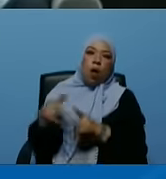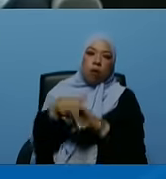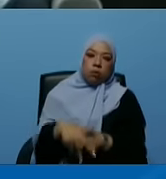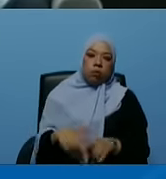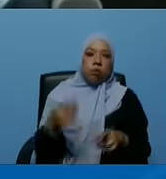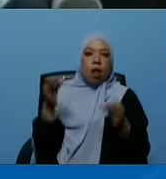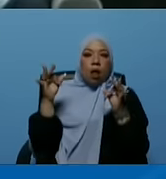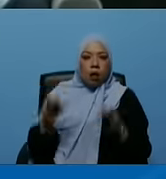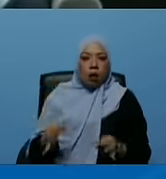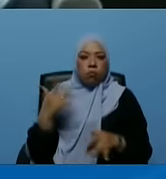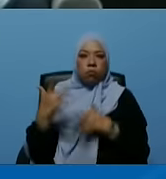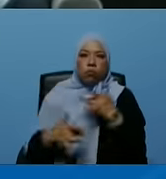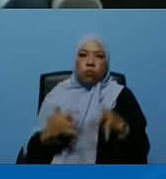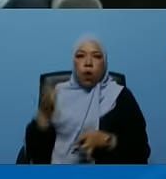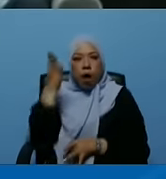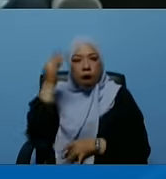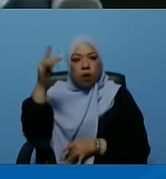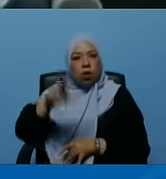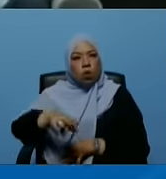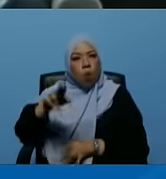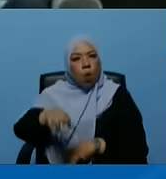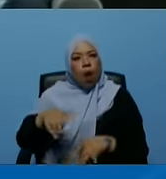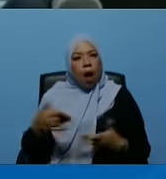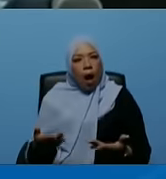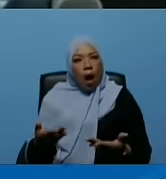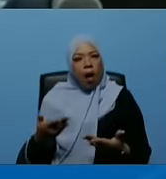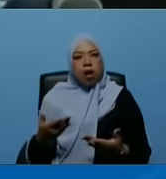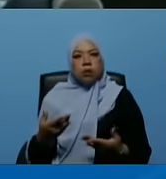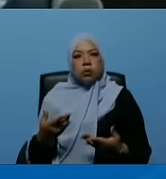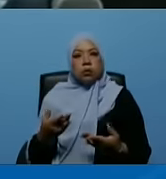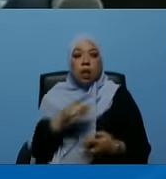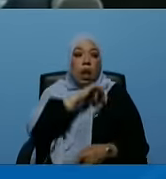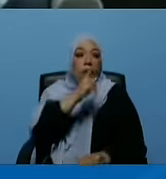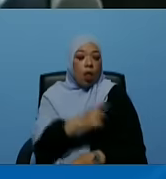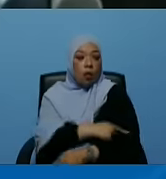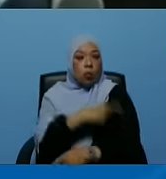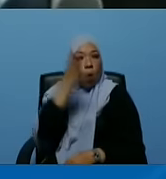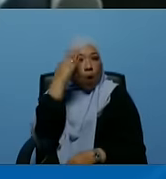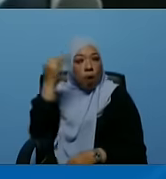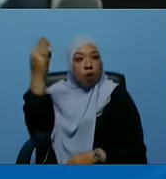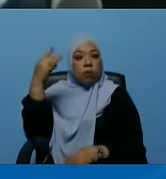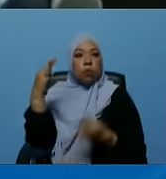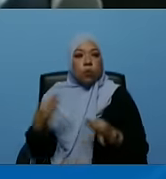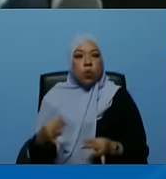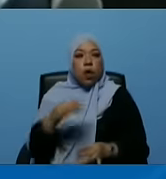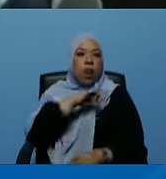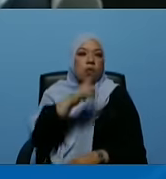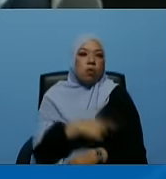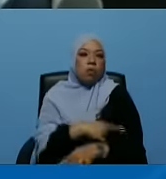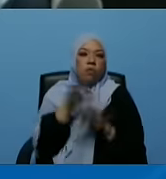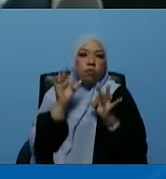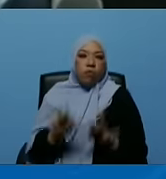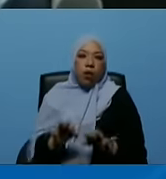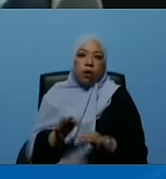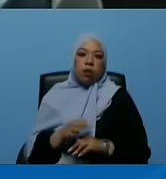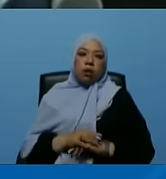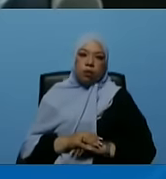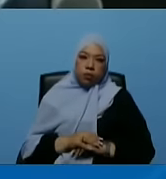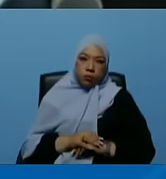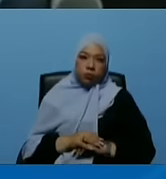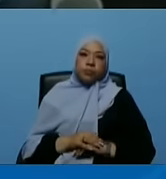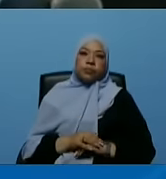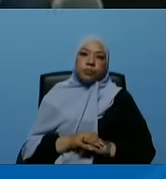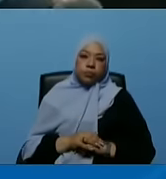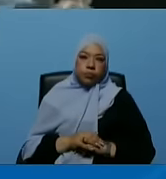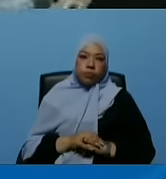la fuerza de Dios jamás. Tuki, segundo round. Y luego al final le